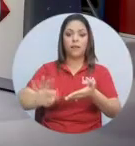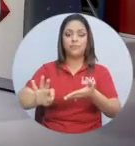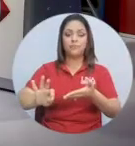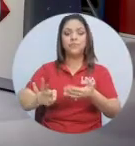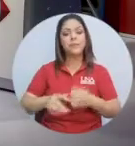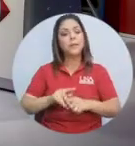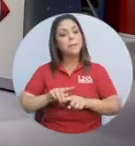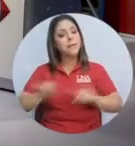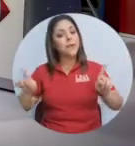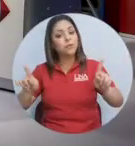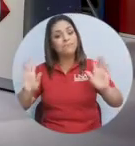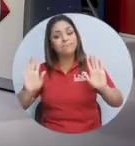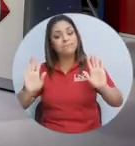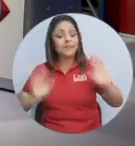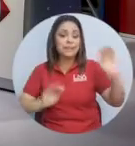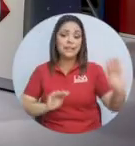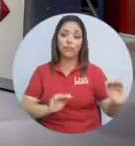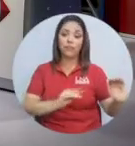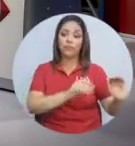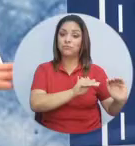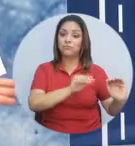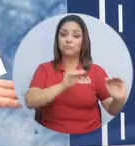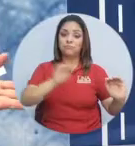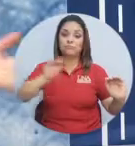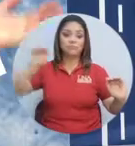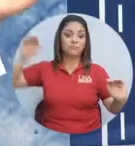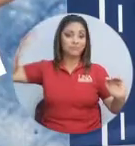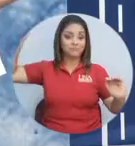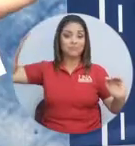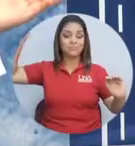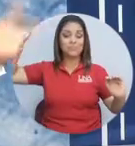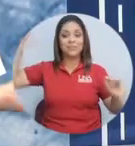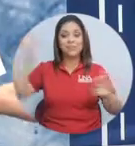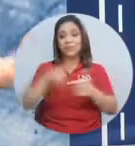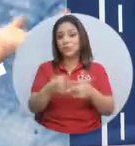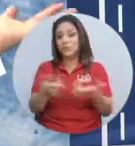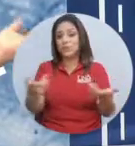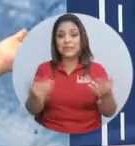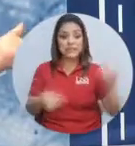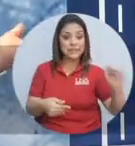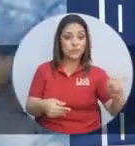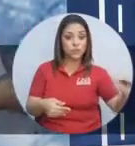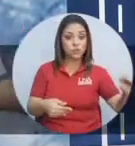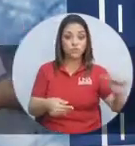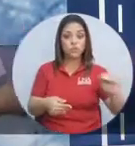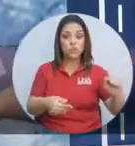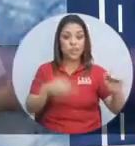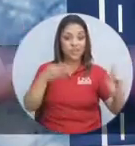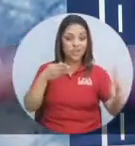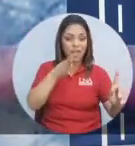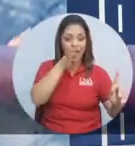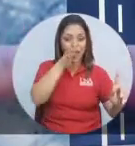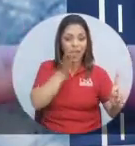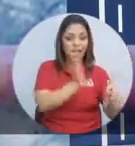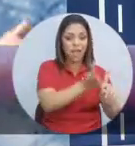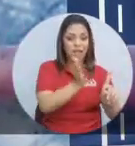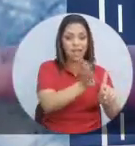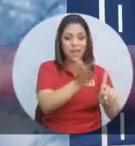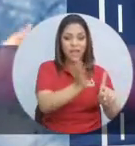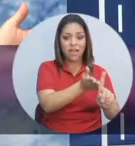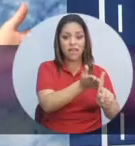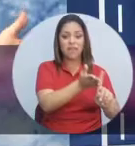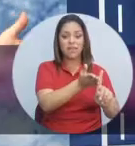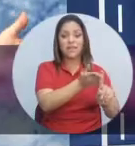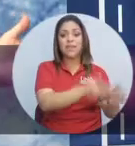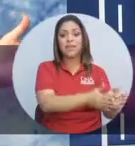Pero como decía mi abuela, de chiquitos van para grandes, ¿verdad? Y esos niños y niñas que fueron víctimas de ciberbullying o de bullying en la